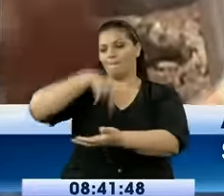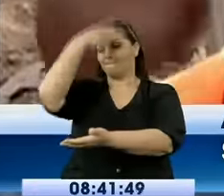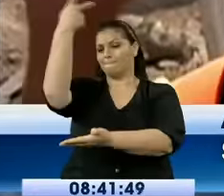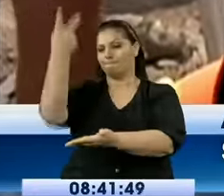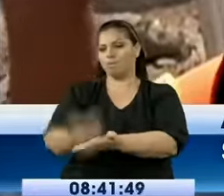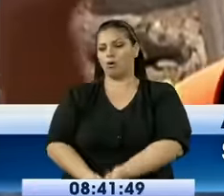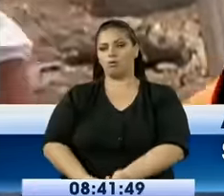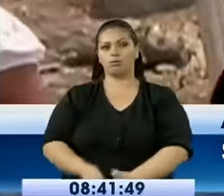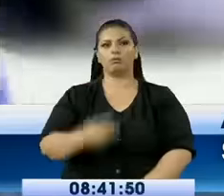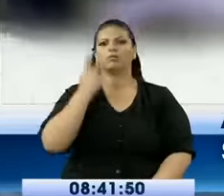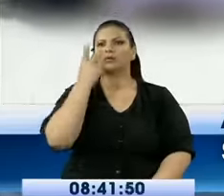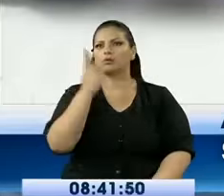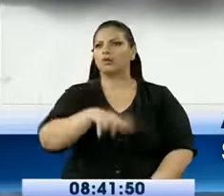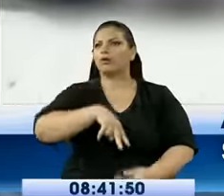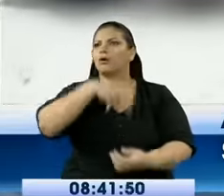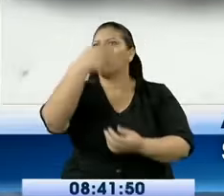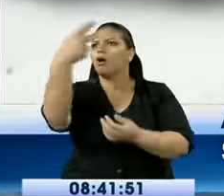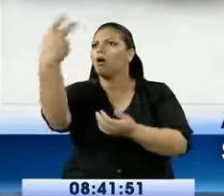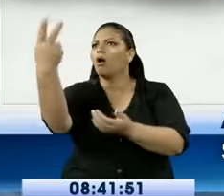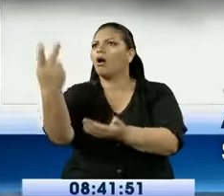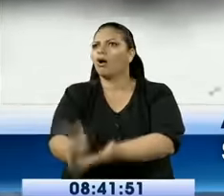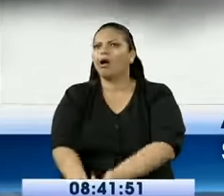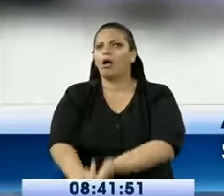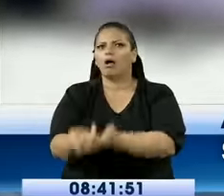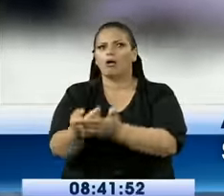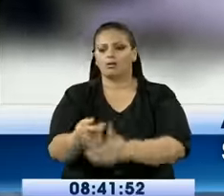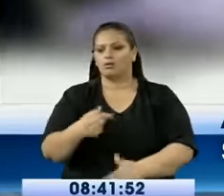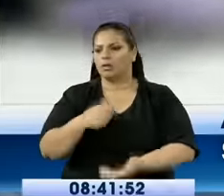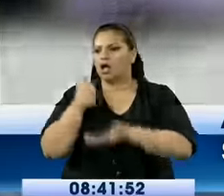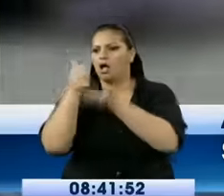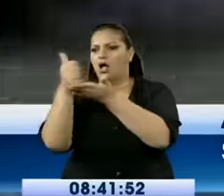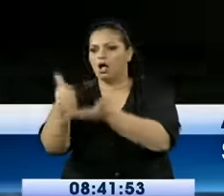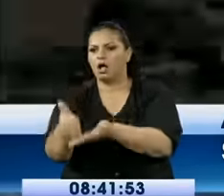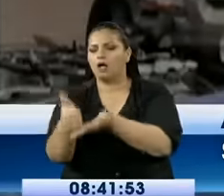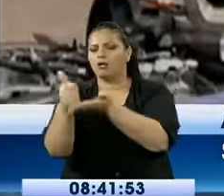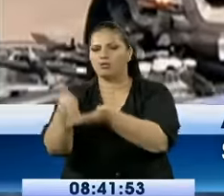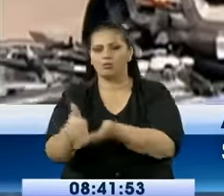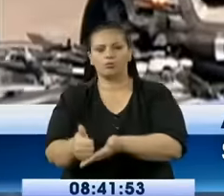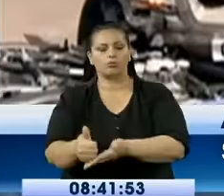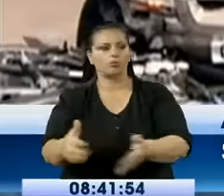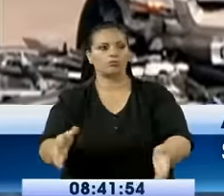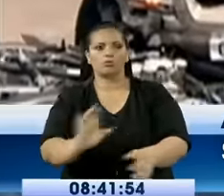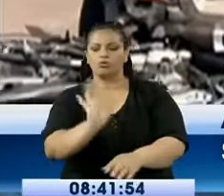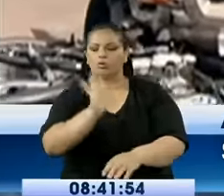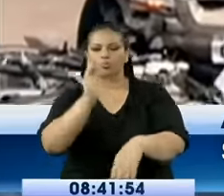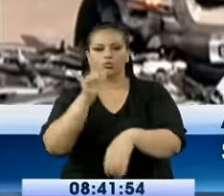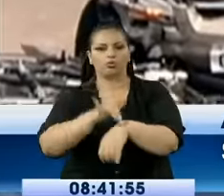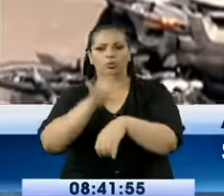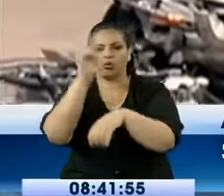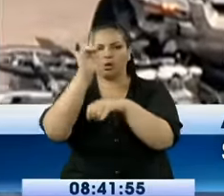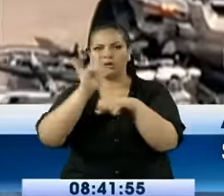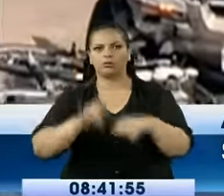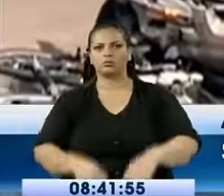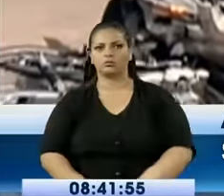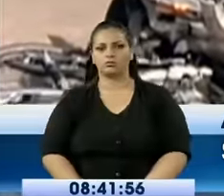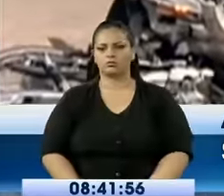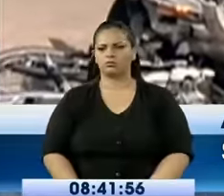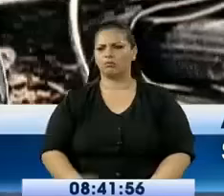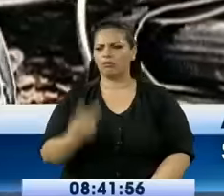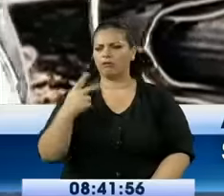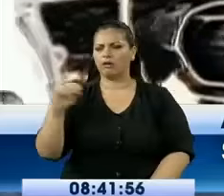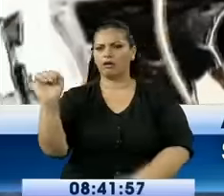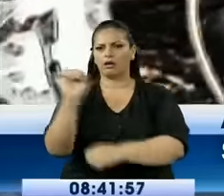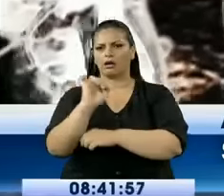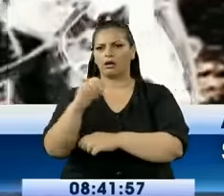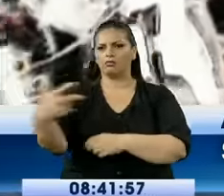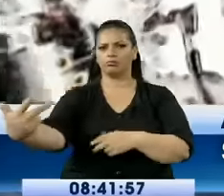fue lo único que alcancé a ver. Todos salimos a prestar ayuda y no lo dejamos mover al señor. Observan cómo ha quedado la moto, o sea, entre los dos vehículos,